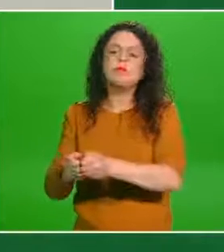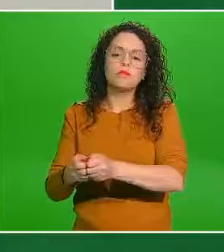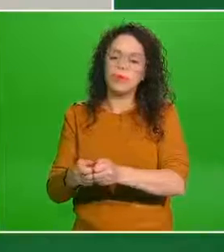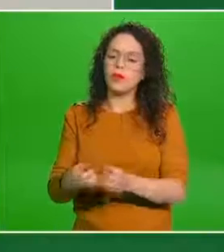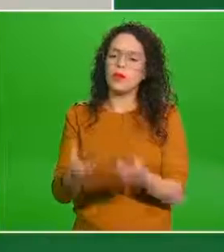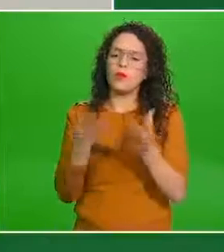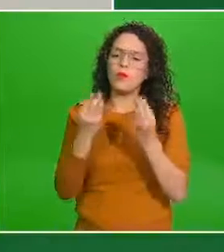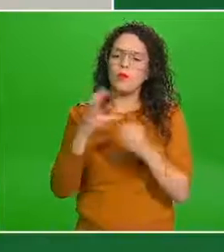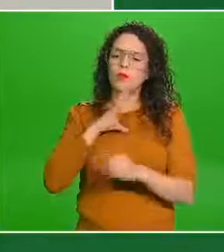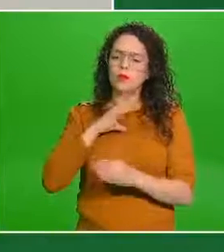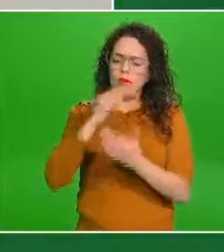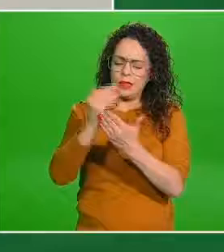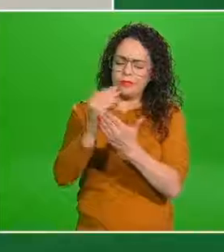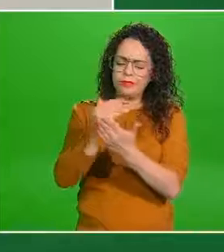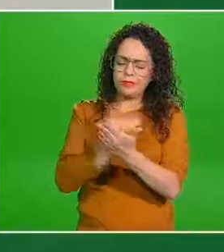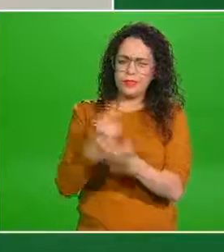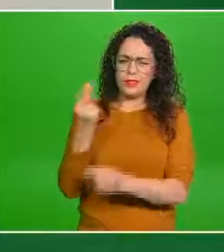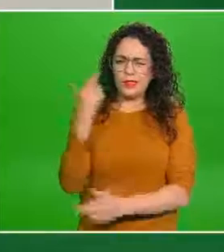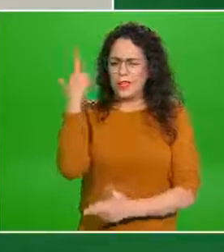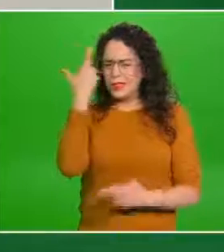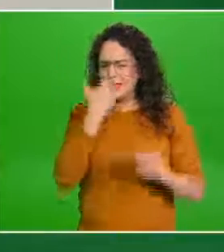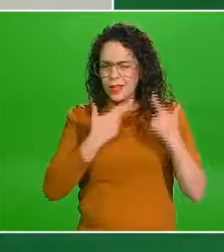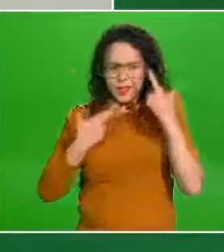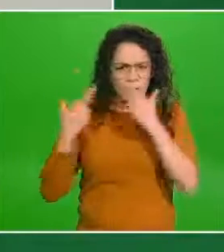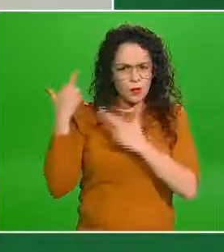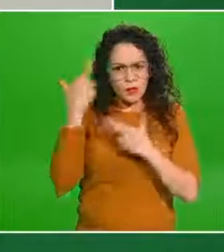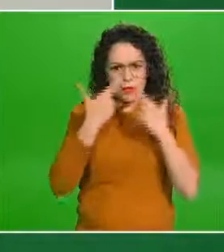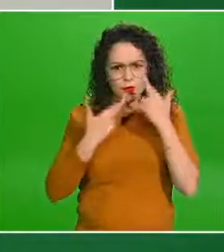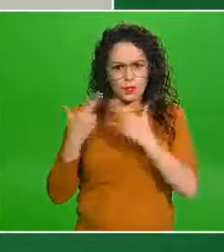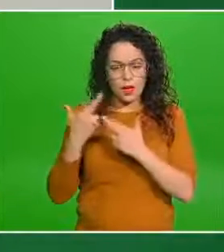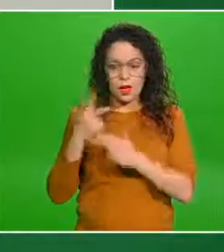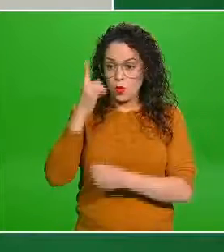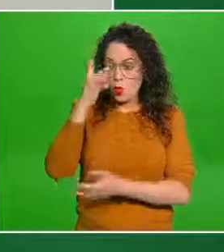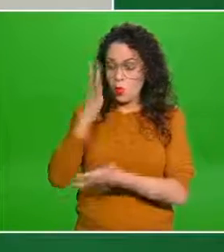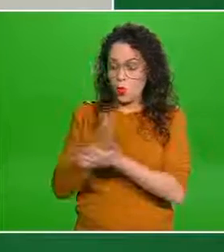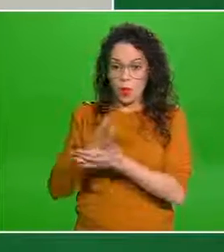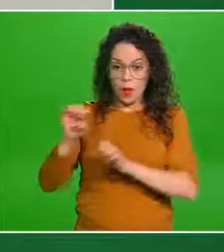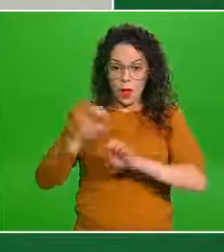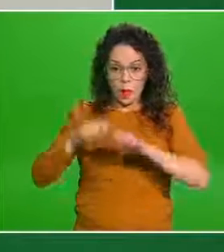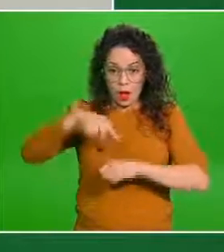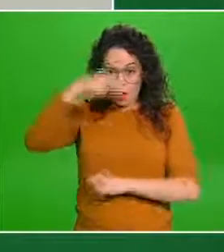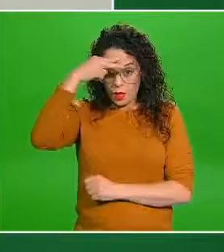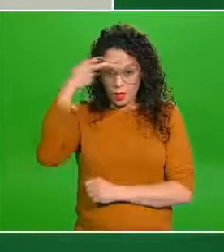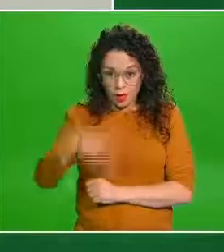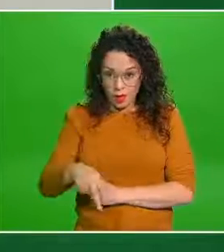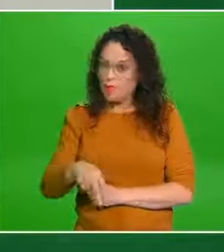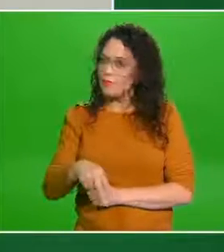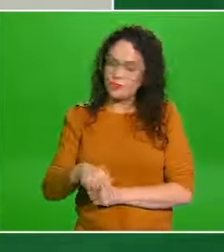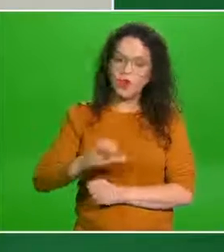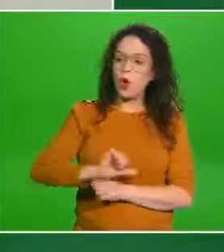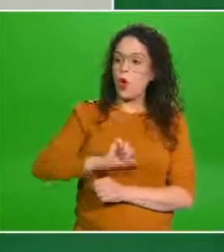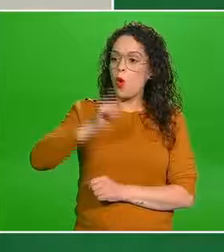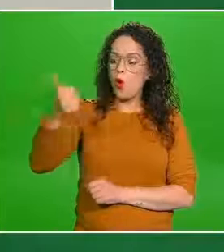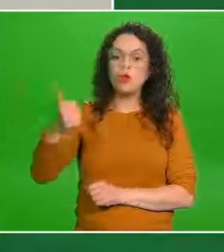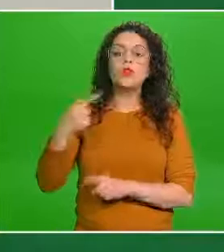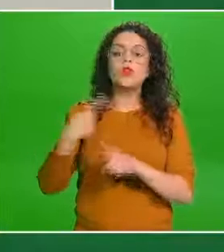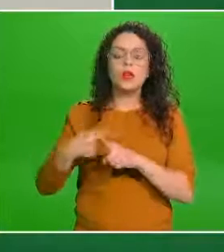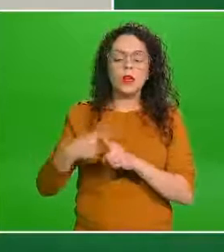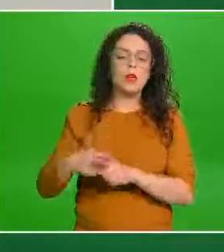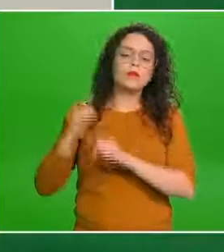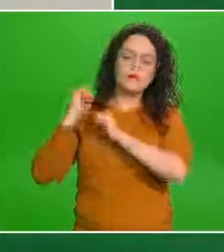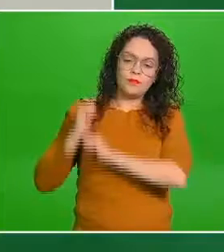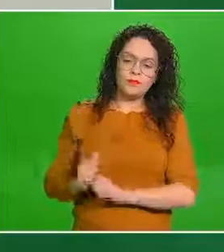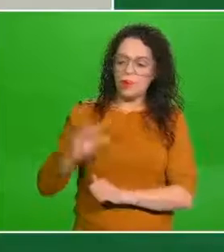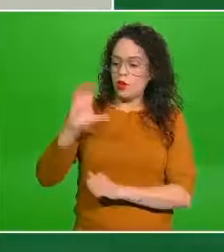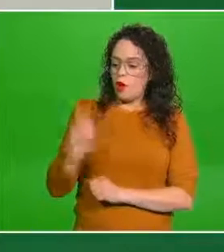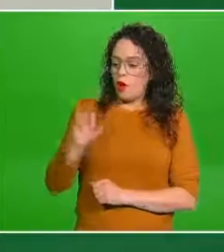de revisiones que no solamente hace, por un lado, la empresa que está en México, Por otro lado, la COFEPRIS, que en su